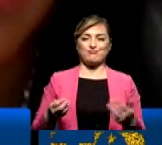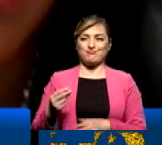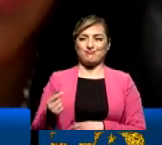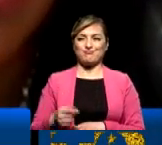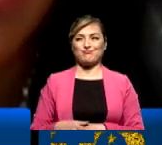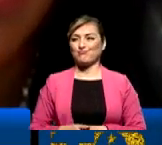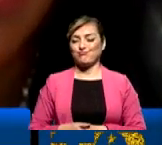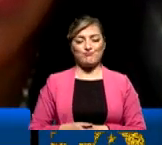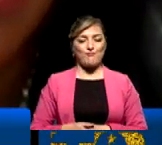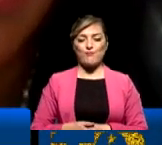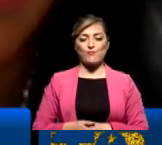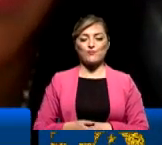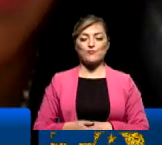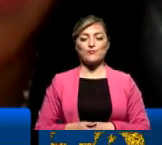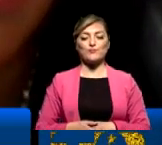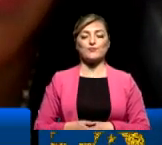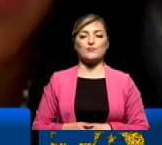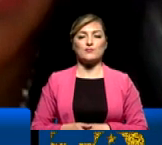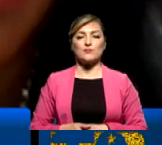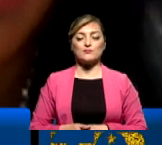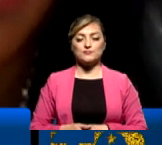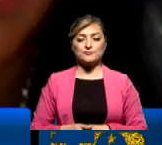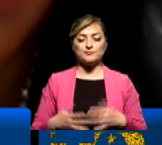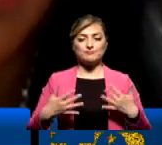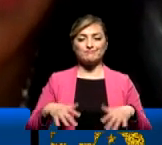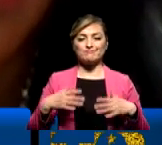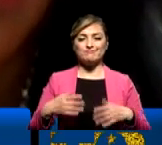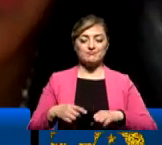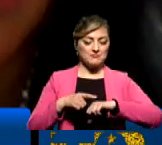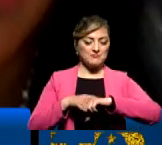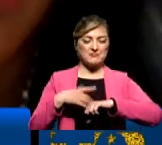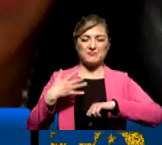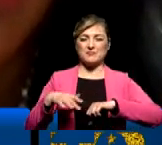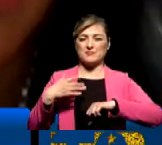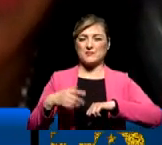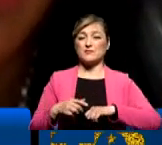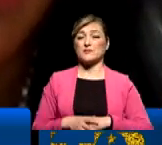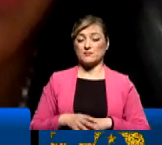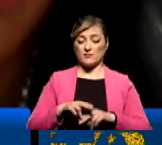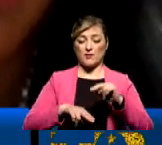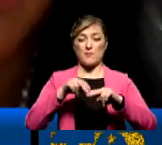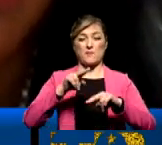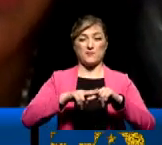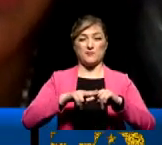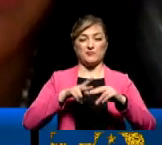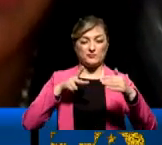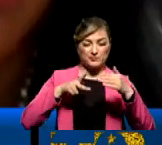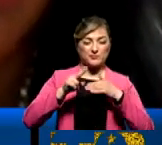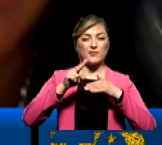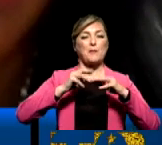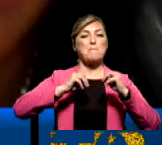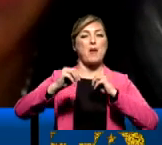prematura, en virtud de que estamos a las puertas de la entrega de la obra del Metro de Quito. Creo